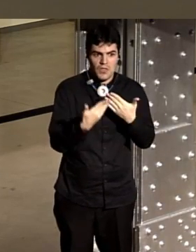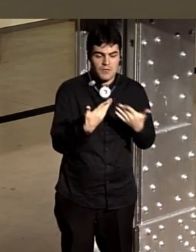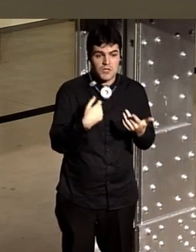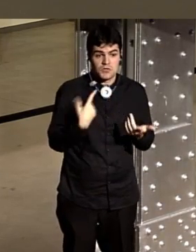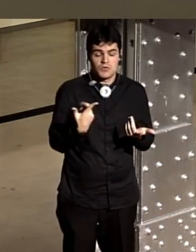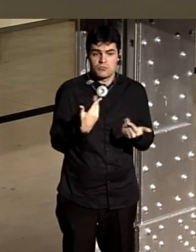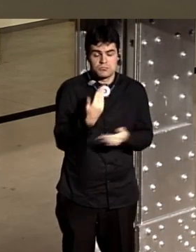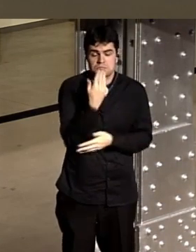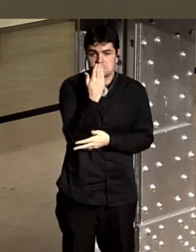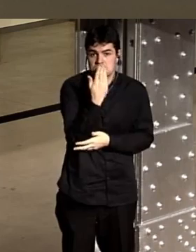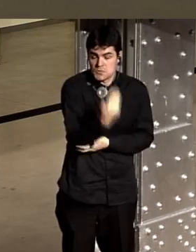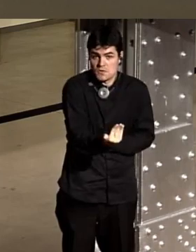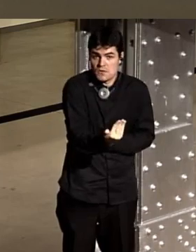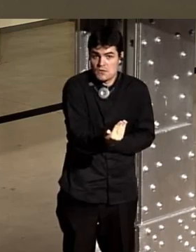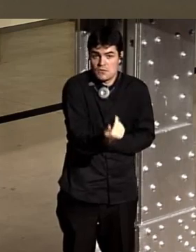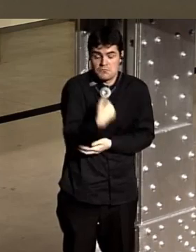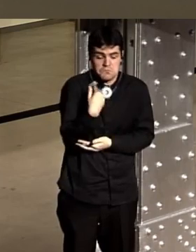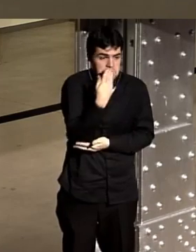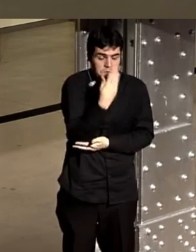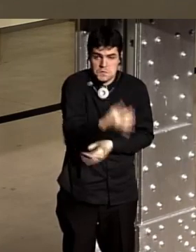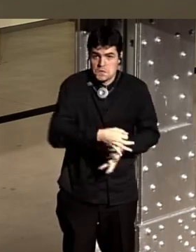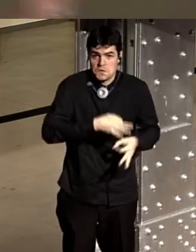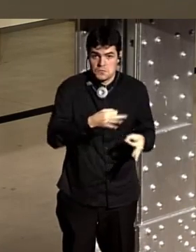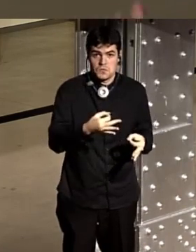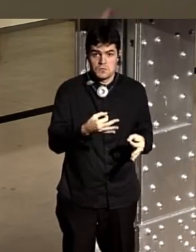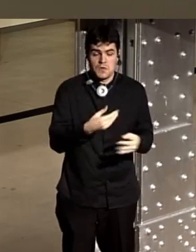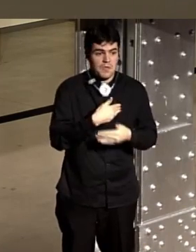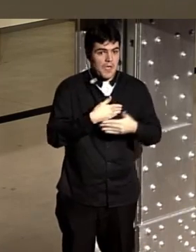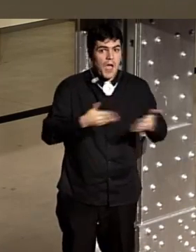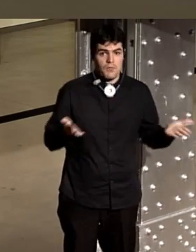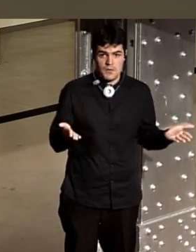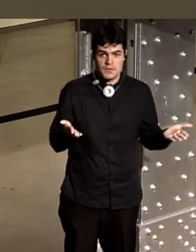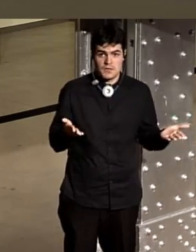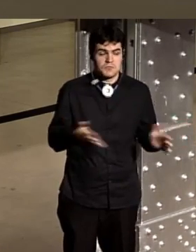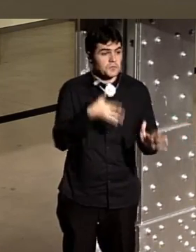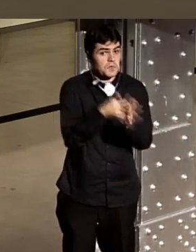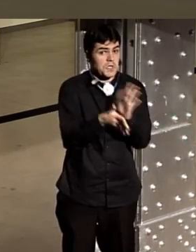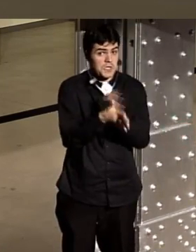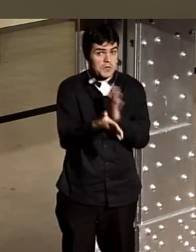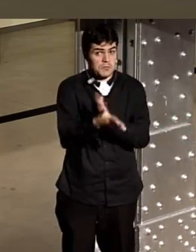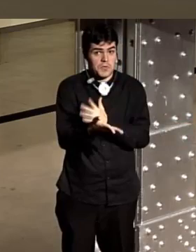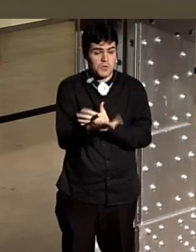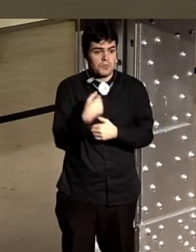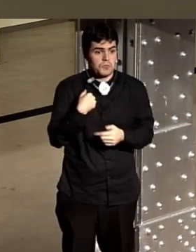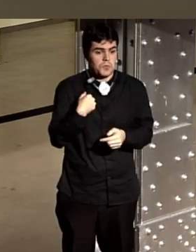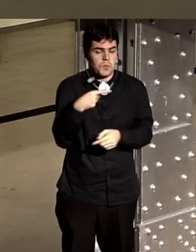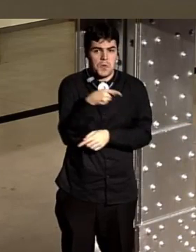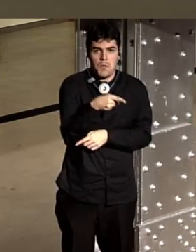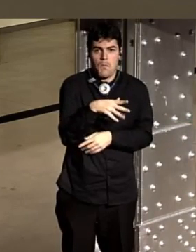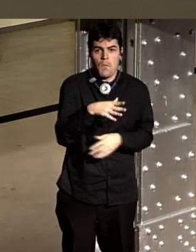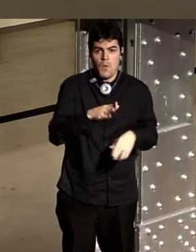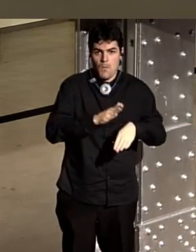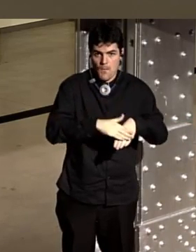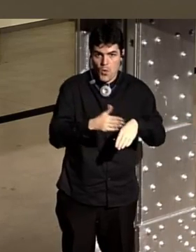muy honesta, soy muy como así, como abierta y explico por qué estoy ahí y por qué